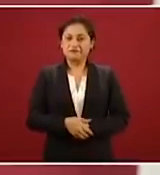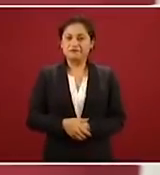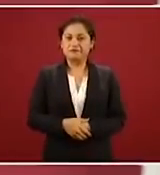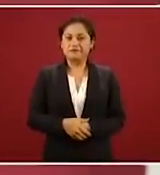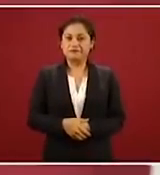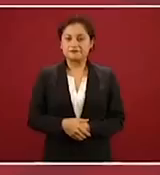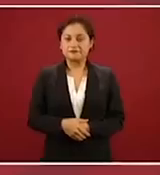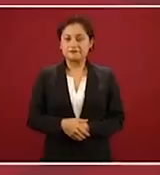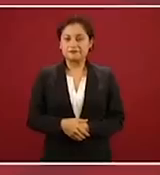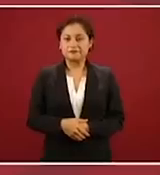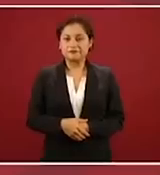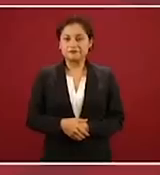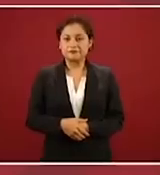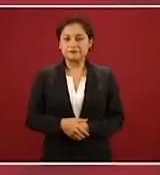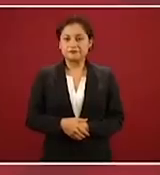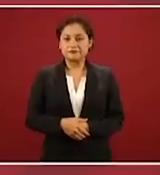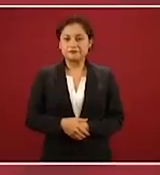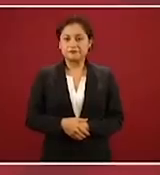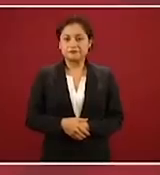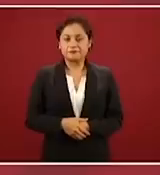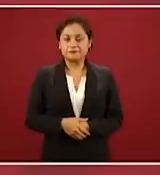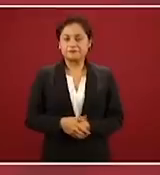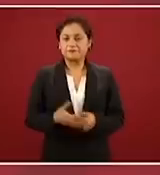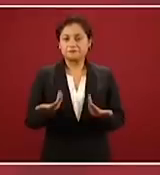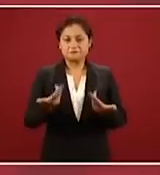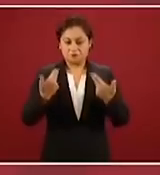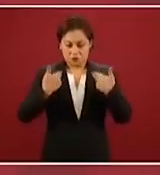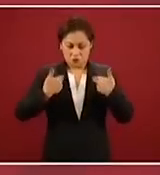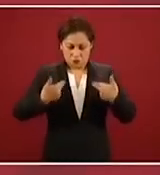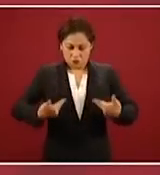la esencia del ser humano, es